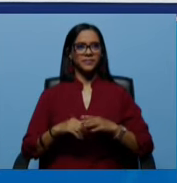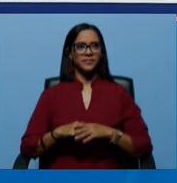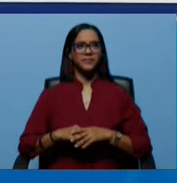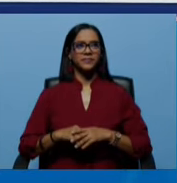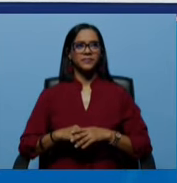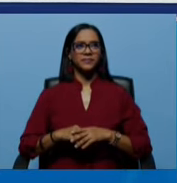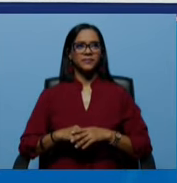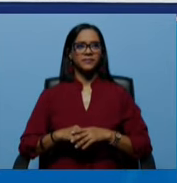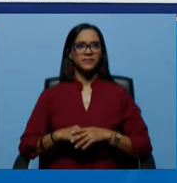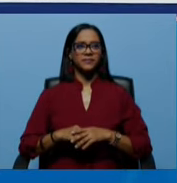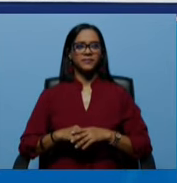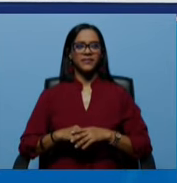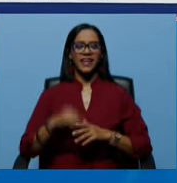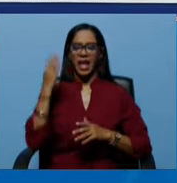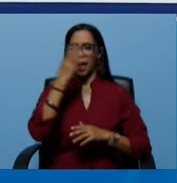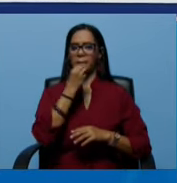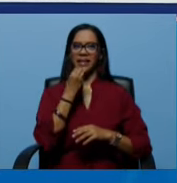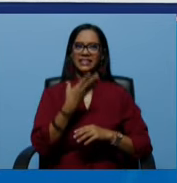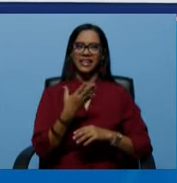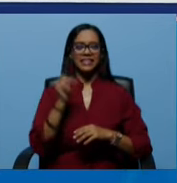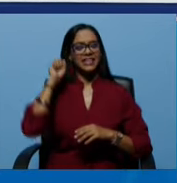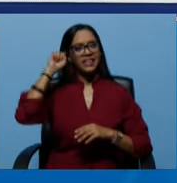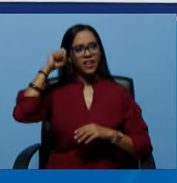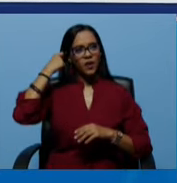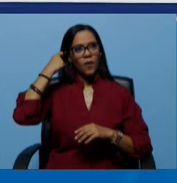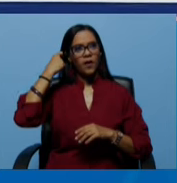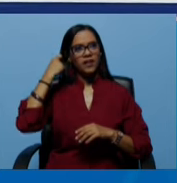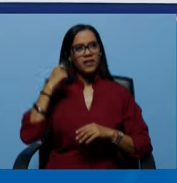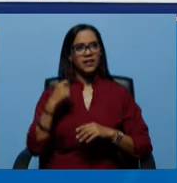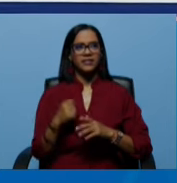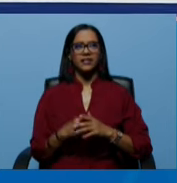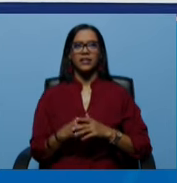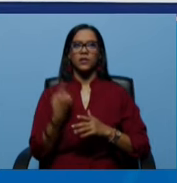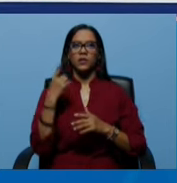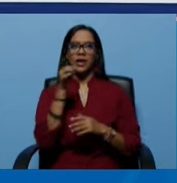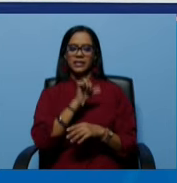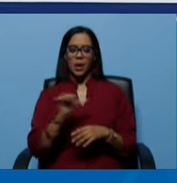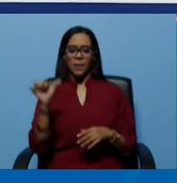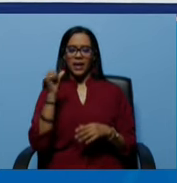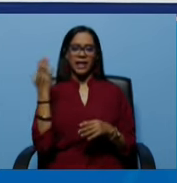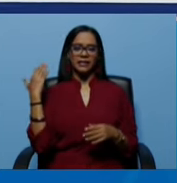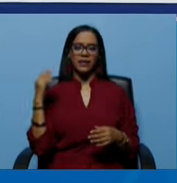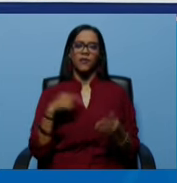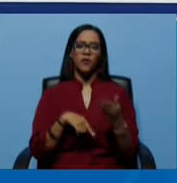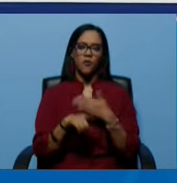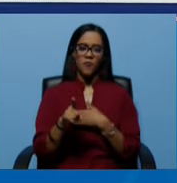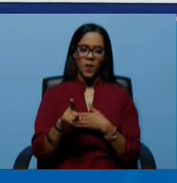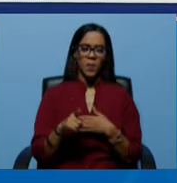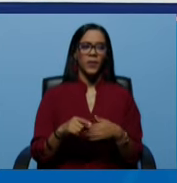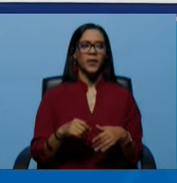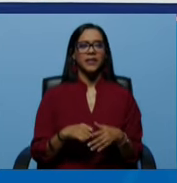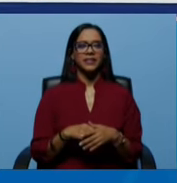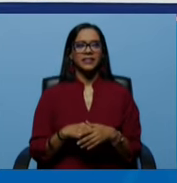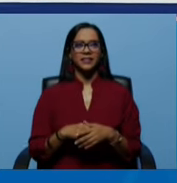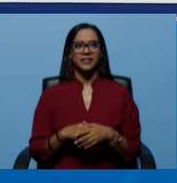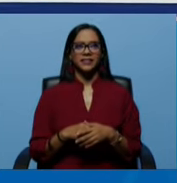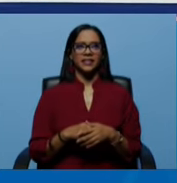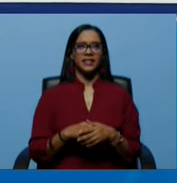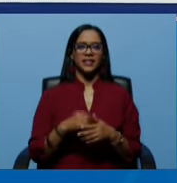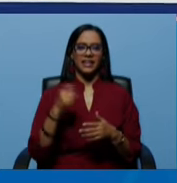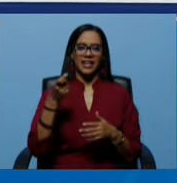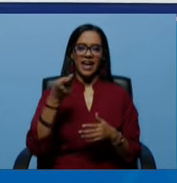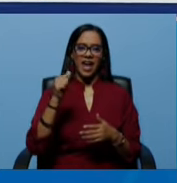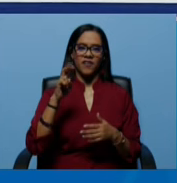Barlovento. Qué belleza recordar hace unas semanas atrás cuando fuimos por allá. Ah, Gabriela,